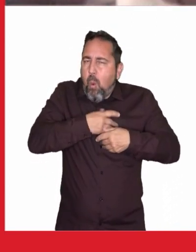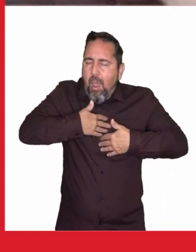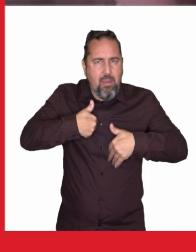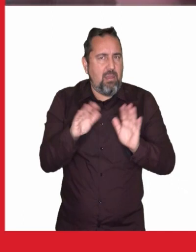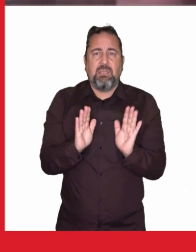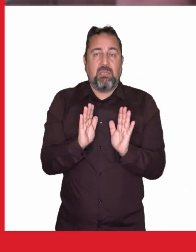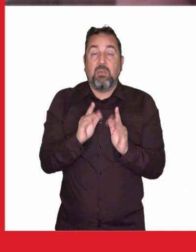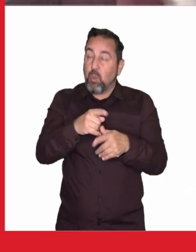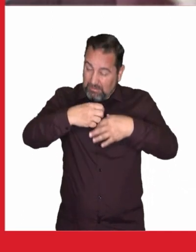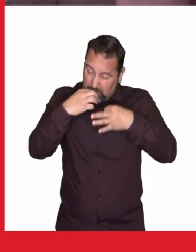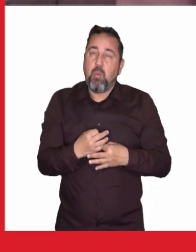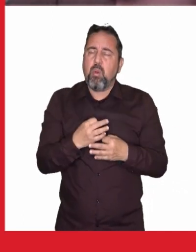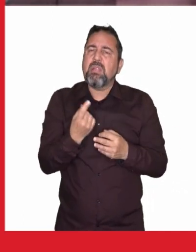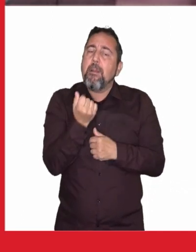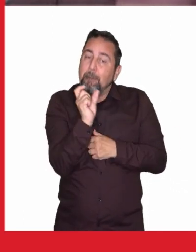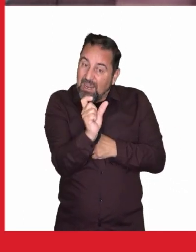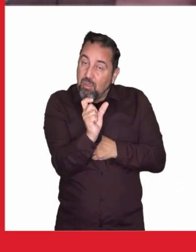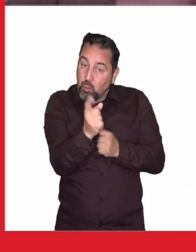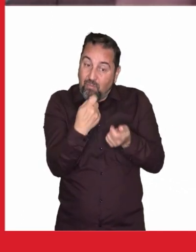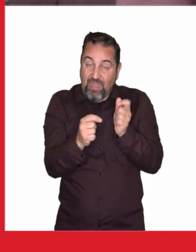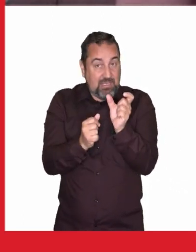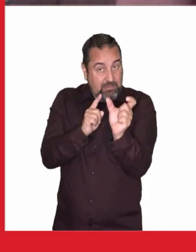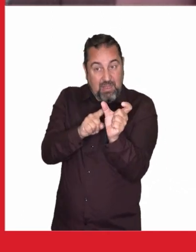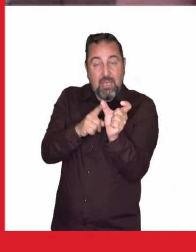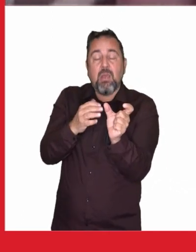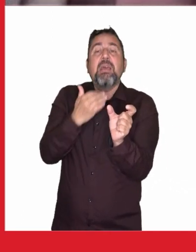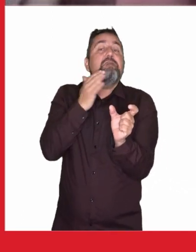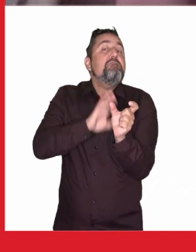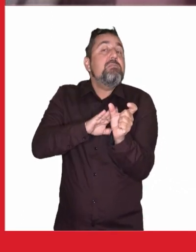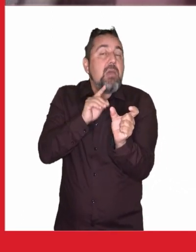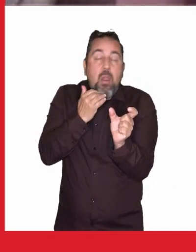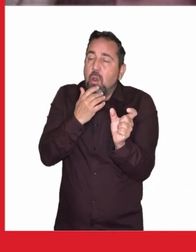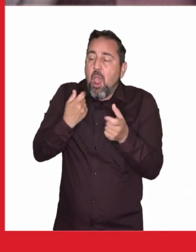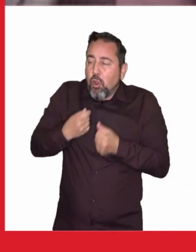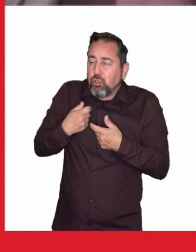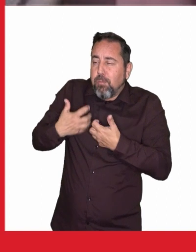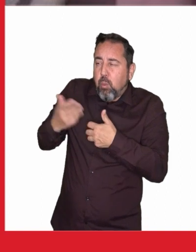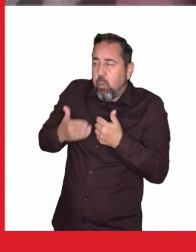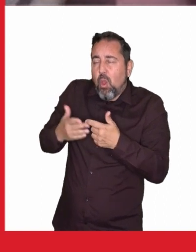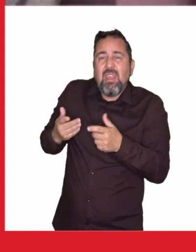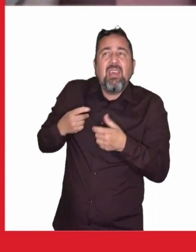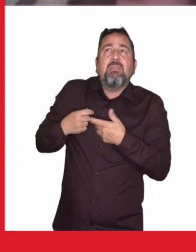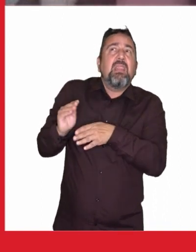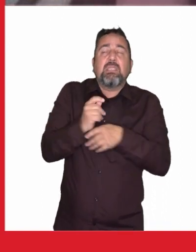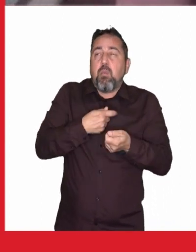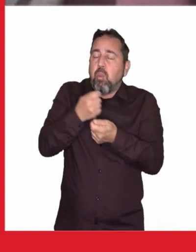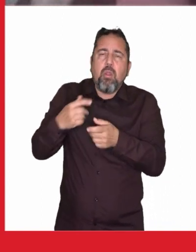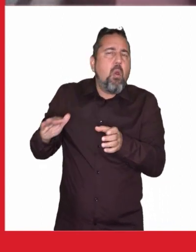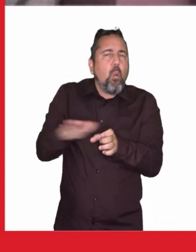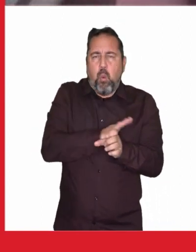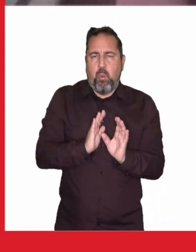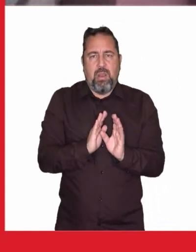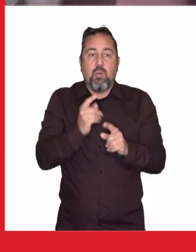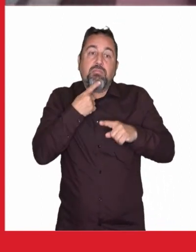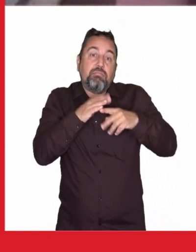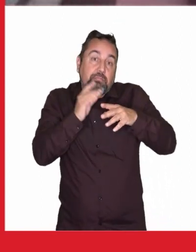que utilices, la estrategia que utilices, hagas lo que hagas, asegúrate que el precio al que vendes por lo menos cubre todos los